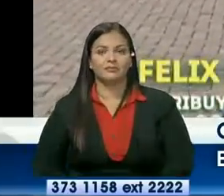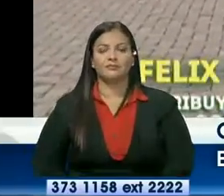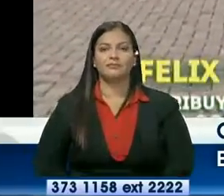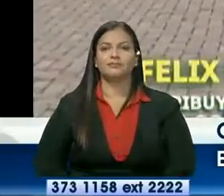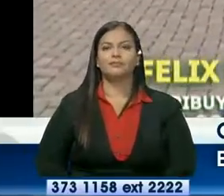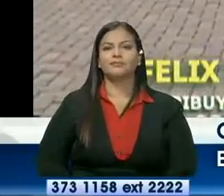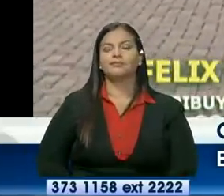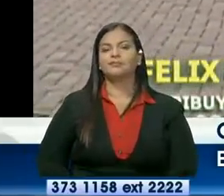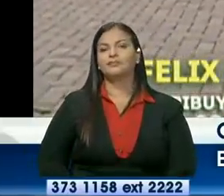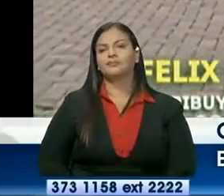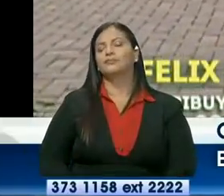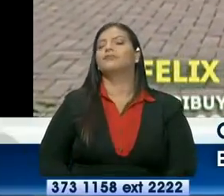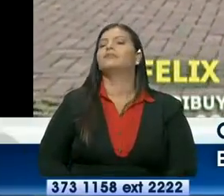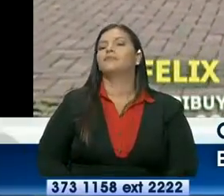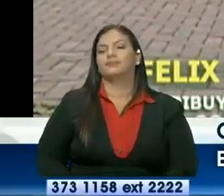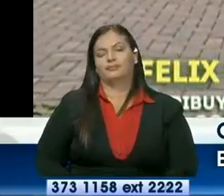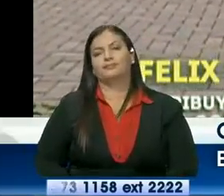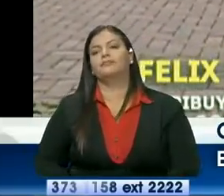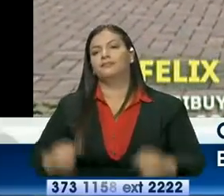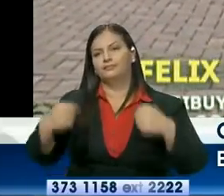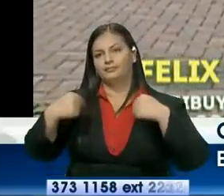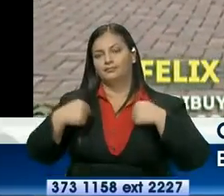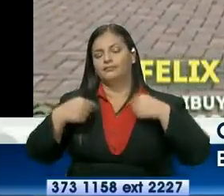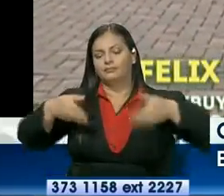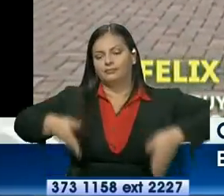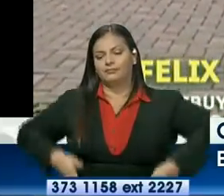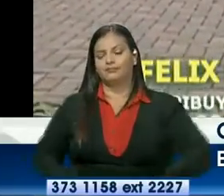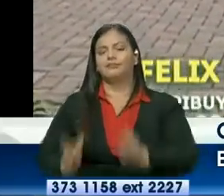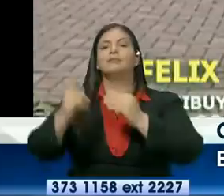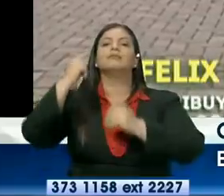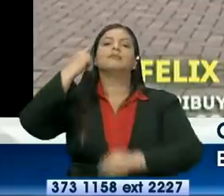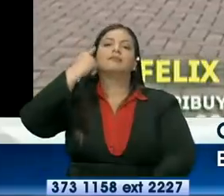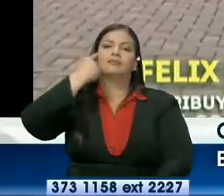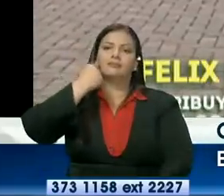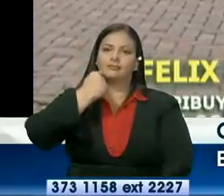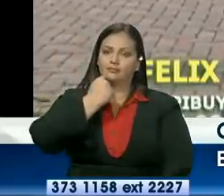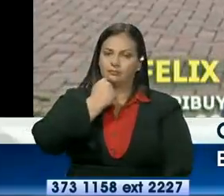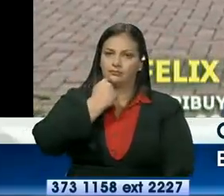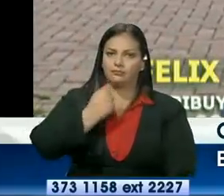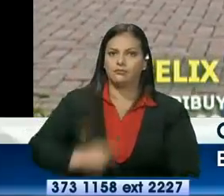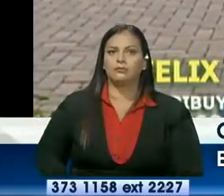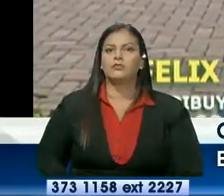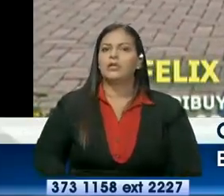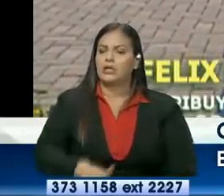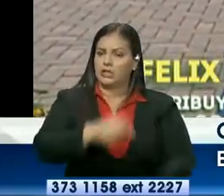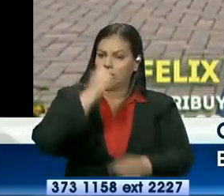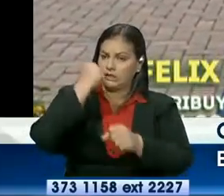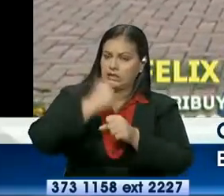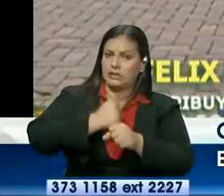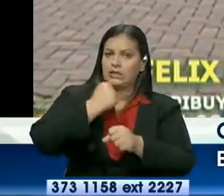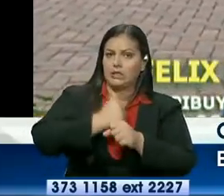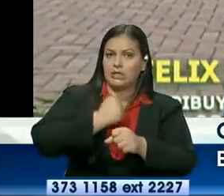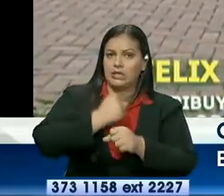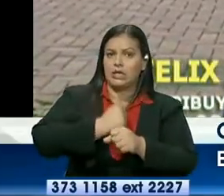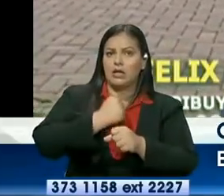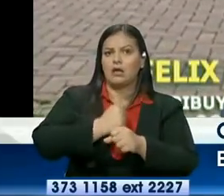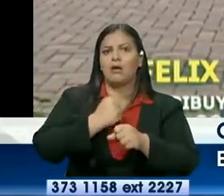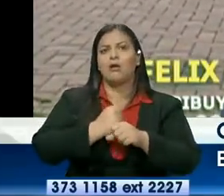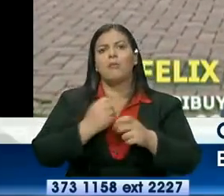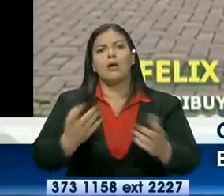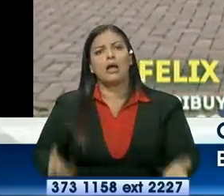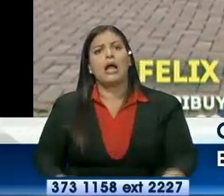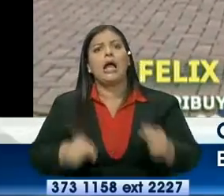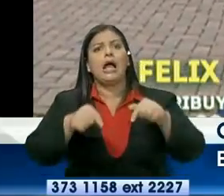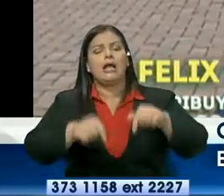del Cantón Simón Bolívar. He pasado toda mi vida acá trabajando en la tierra. Este cantón es muy diverso en los productos que tenemos